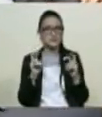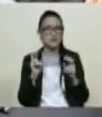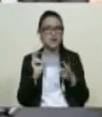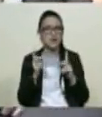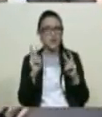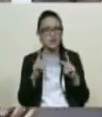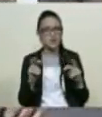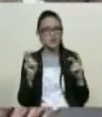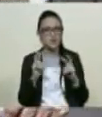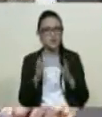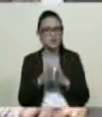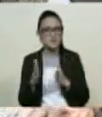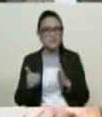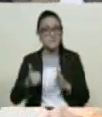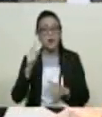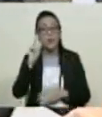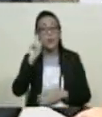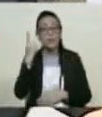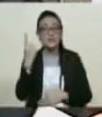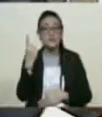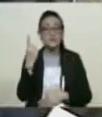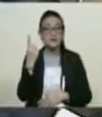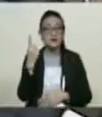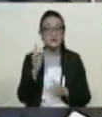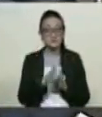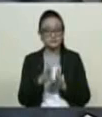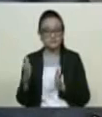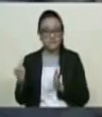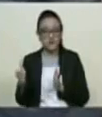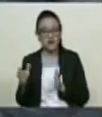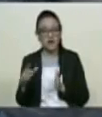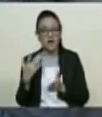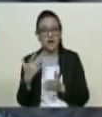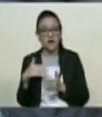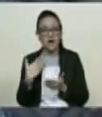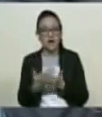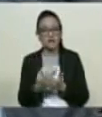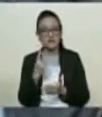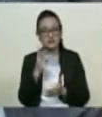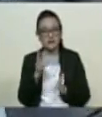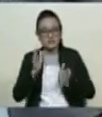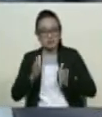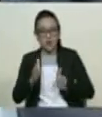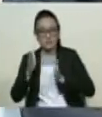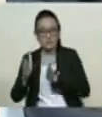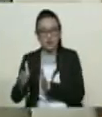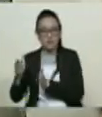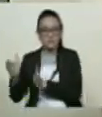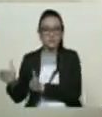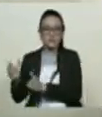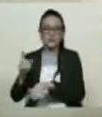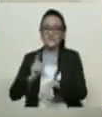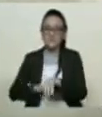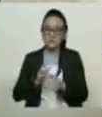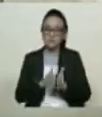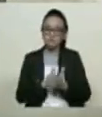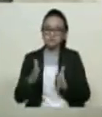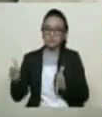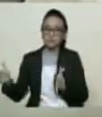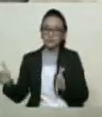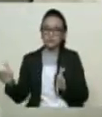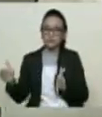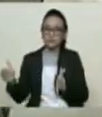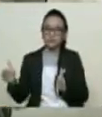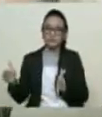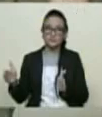duran más de un día, tienen una fase, tienen dos y a veces hasta tres fases y duran cierto tiempo. Por eso a